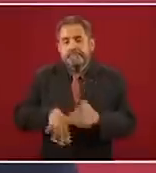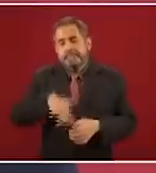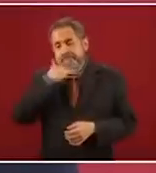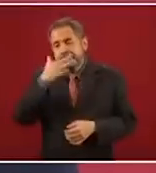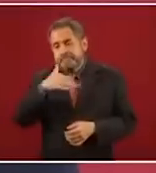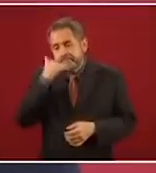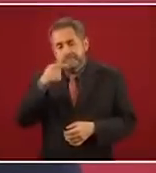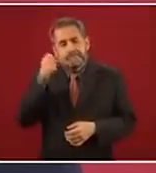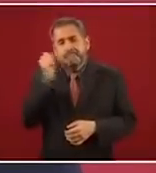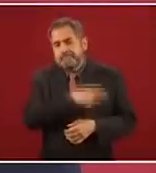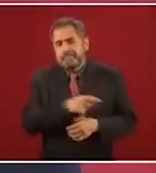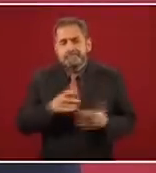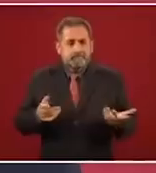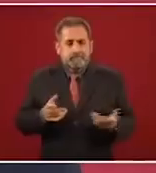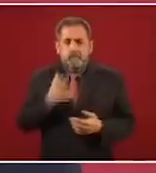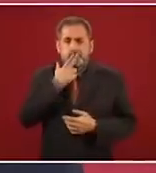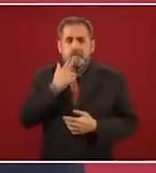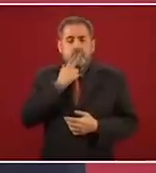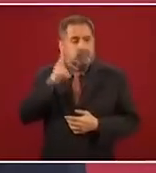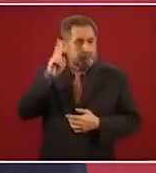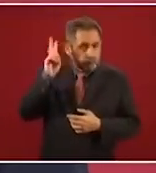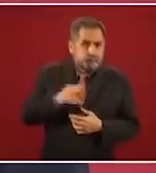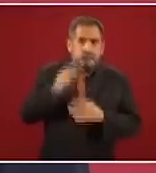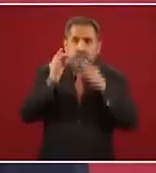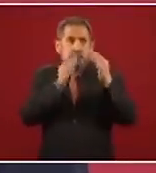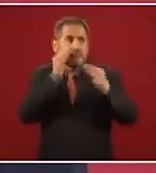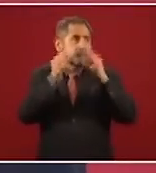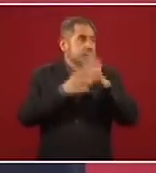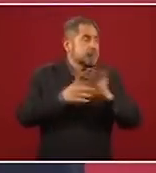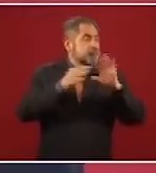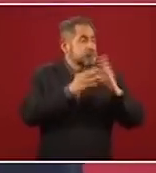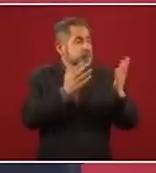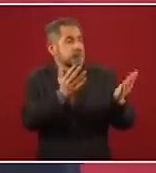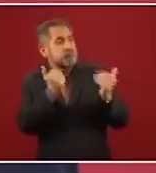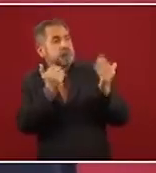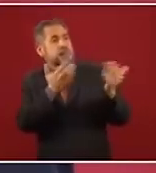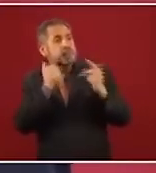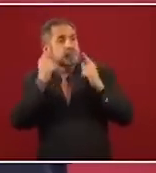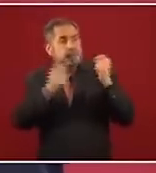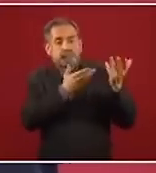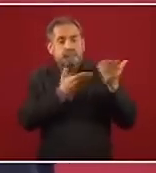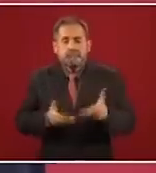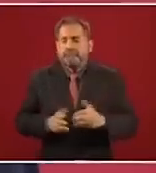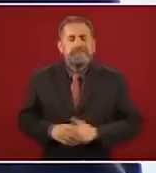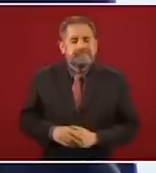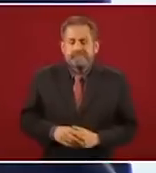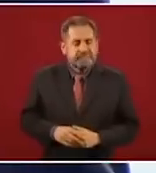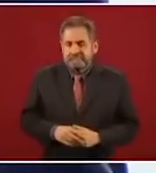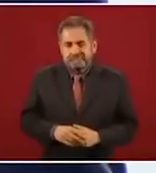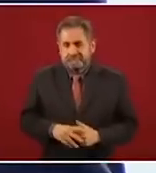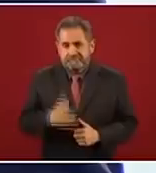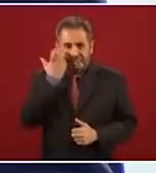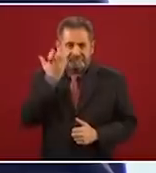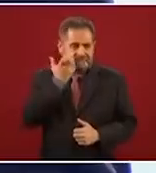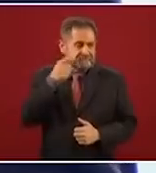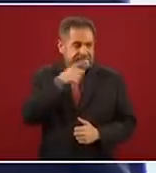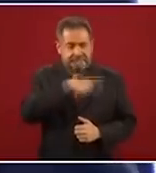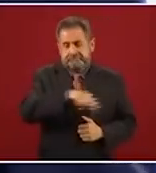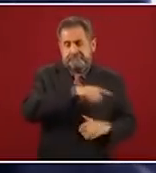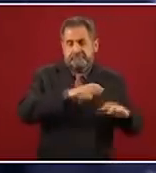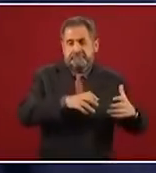no se utilizaba para el fomento turístico, sino para